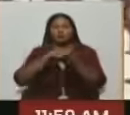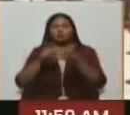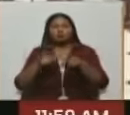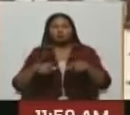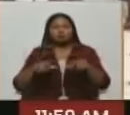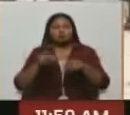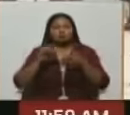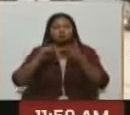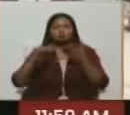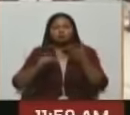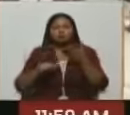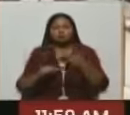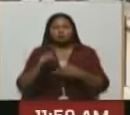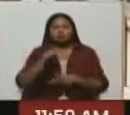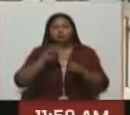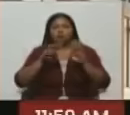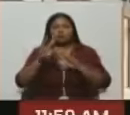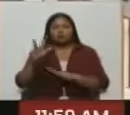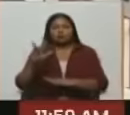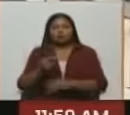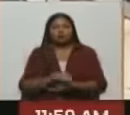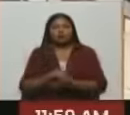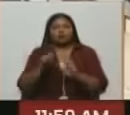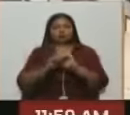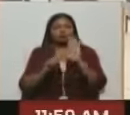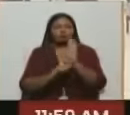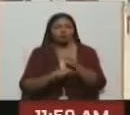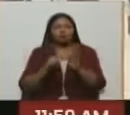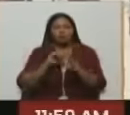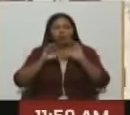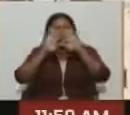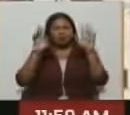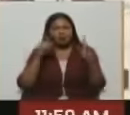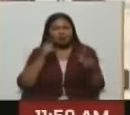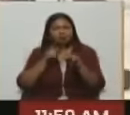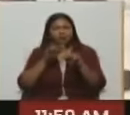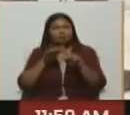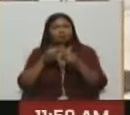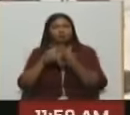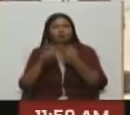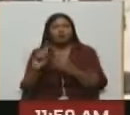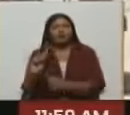artículo 293 de la Constitución, y hay algo más claro y contundente. Es